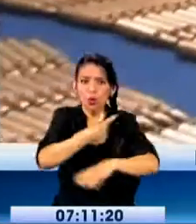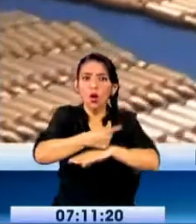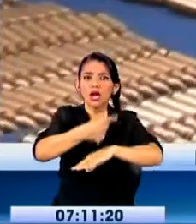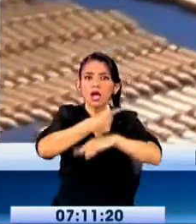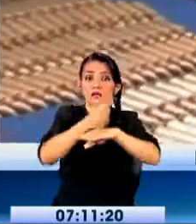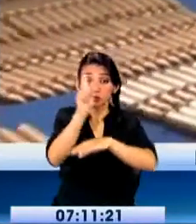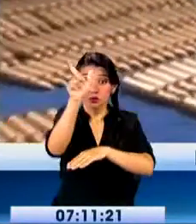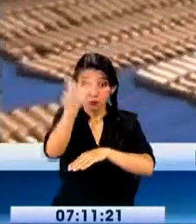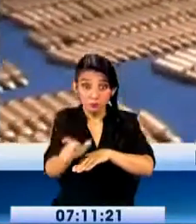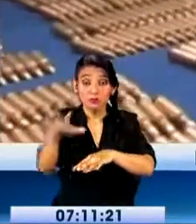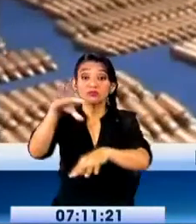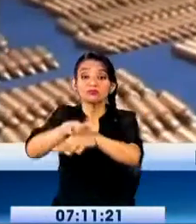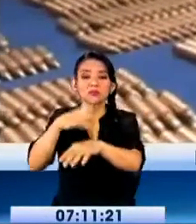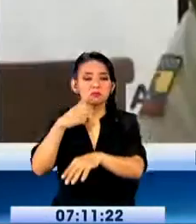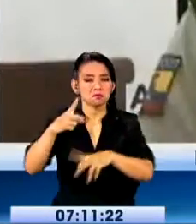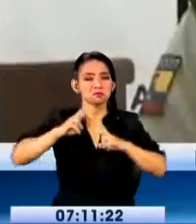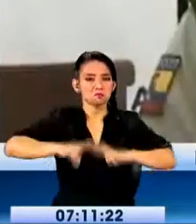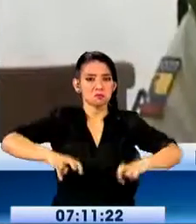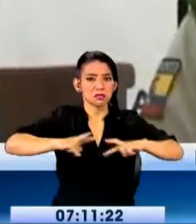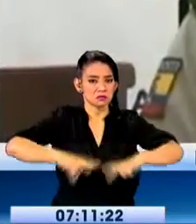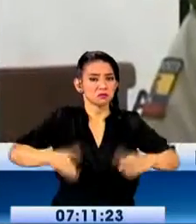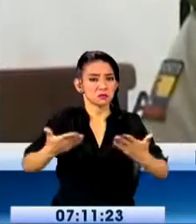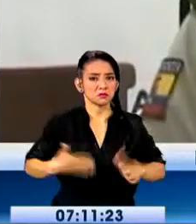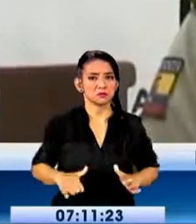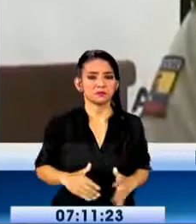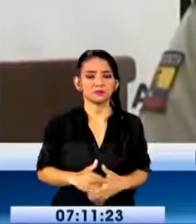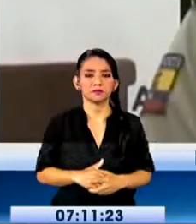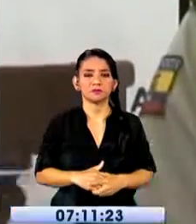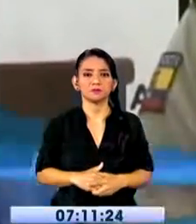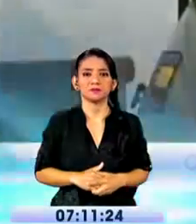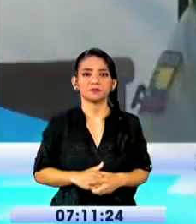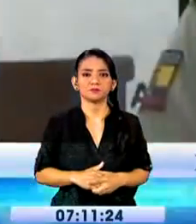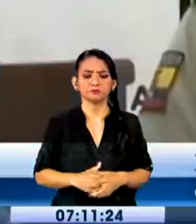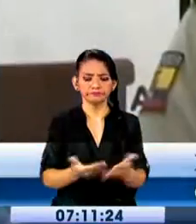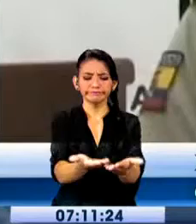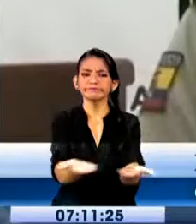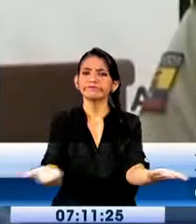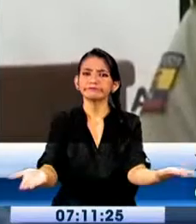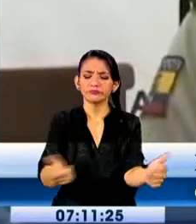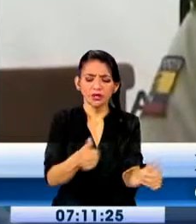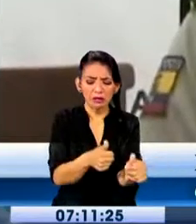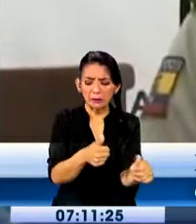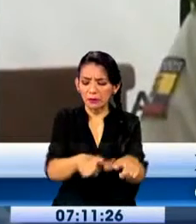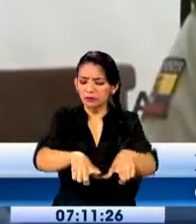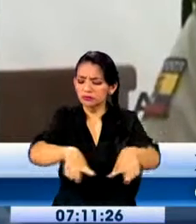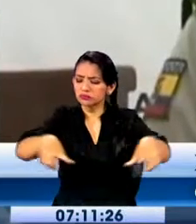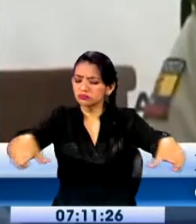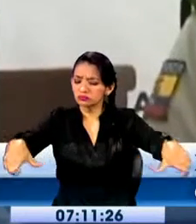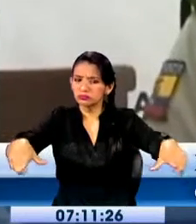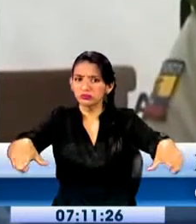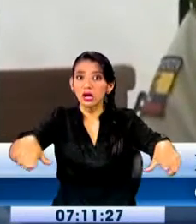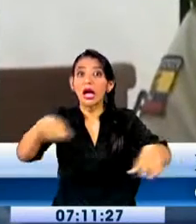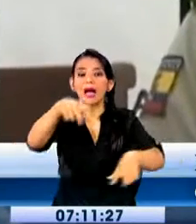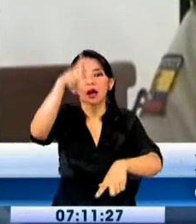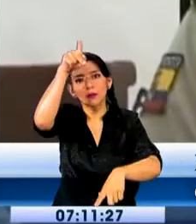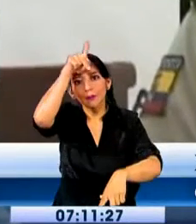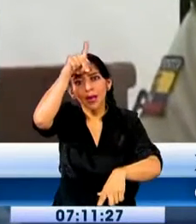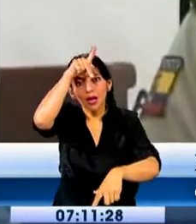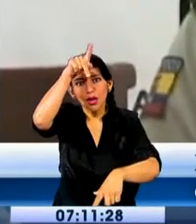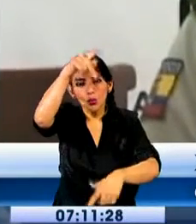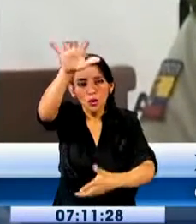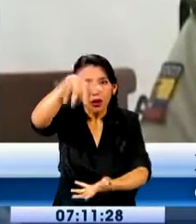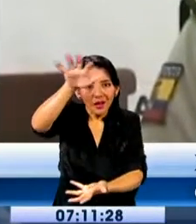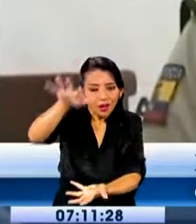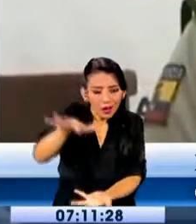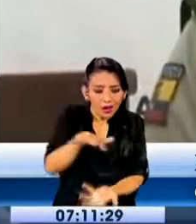persona detenida para investigaciones. Se presume que este armamento procedía desde el vecino país del sur y muy